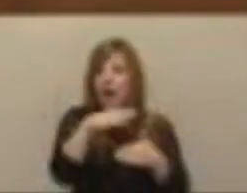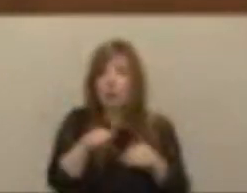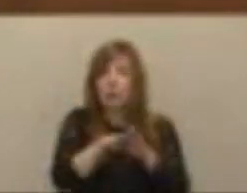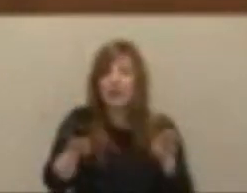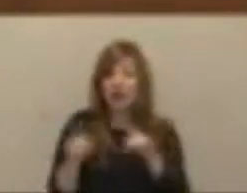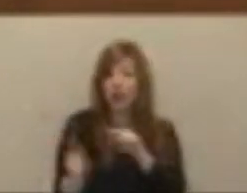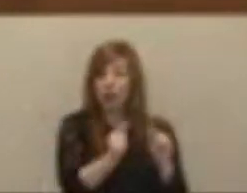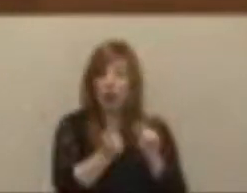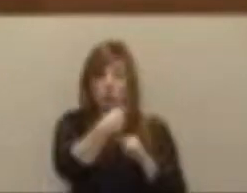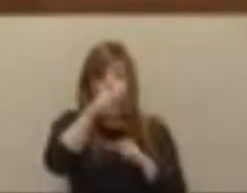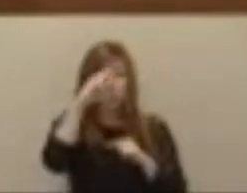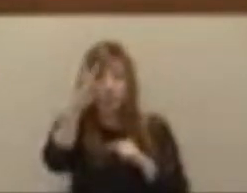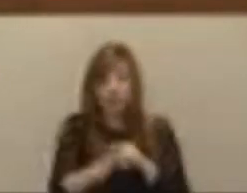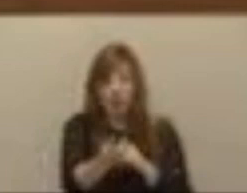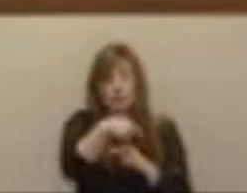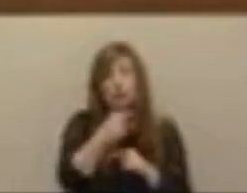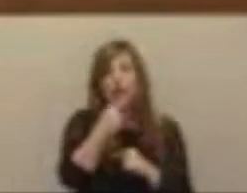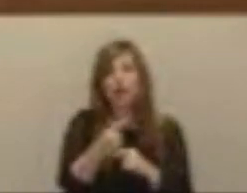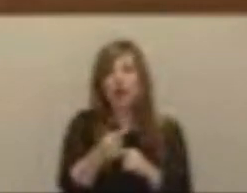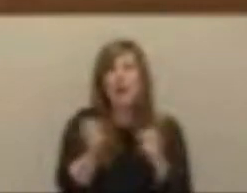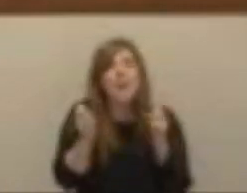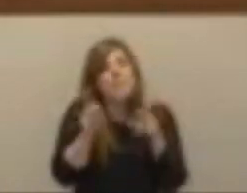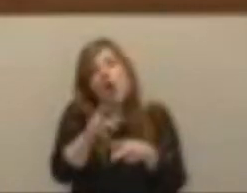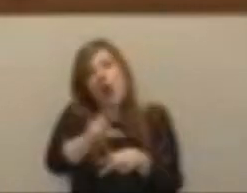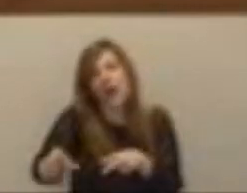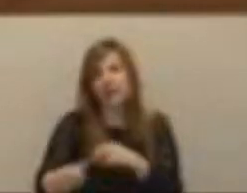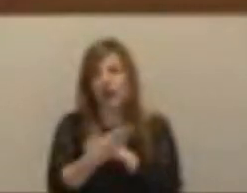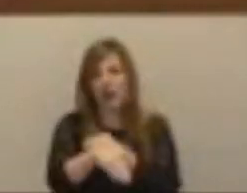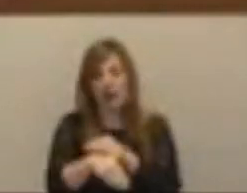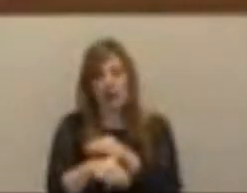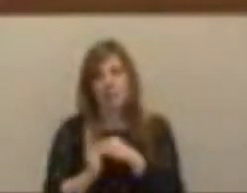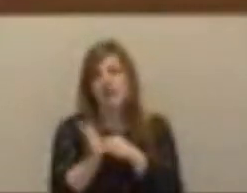escucharles a ustedes cómo decían que mucho peor está la gente de la calle. Es